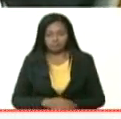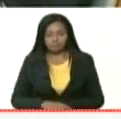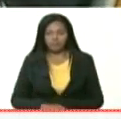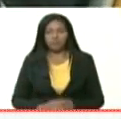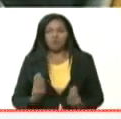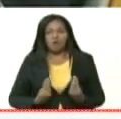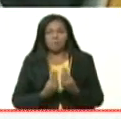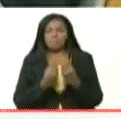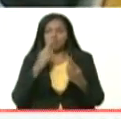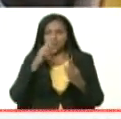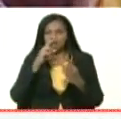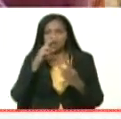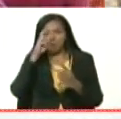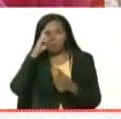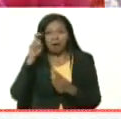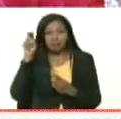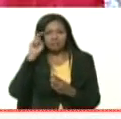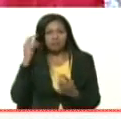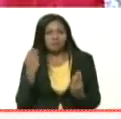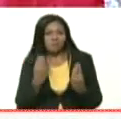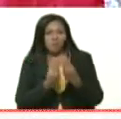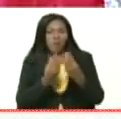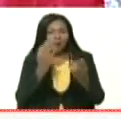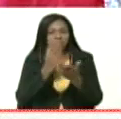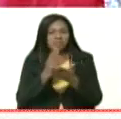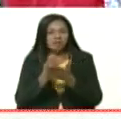como canciller de la República al comandante Chávez